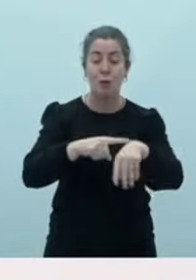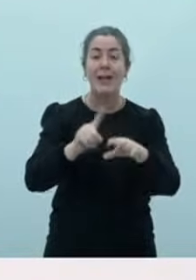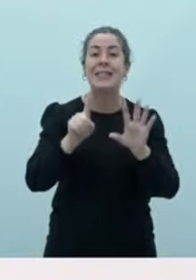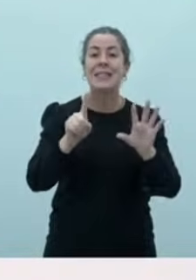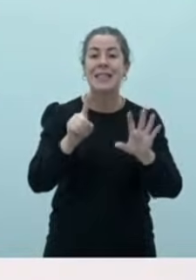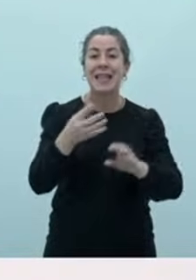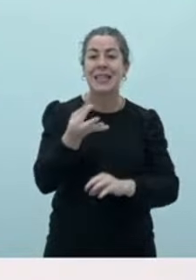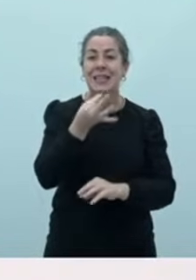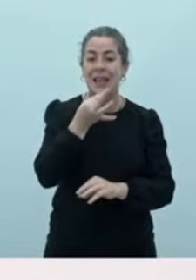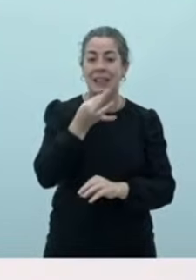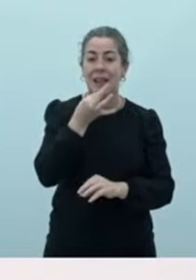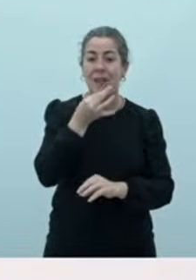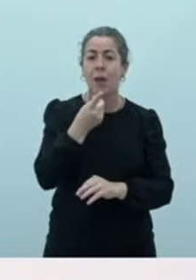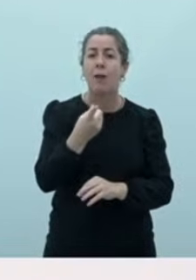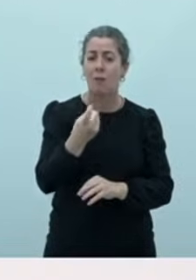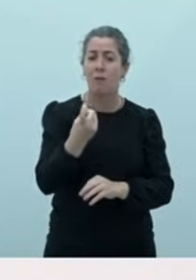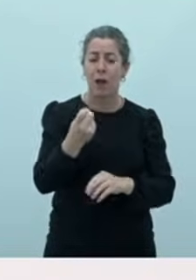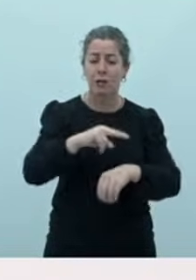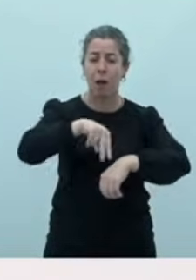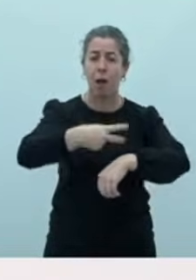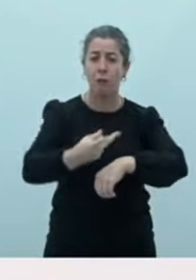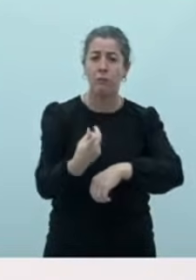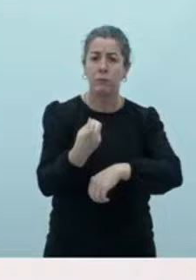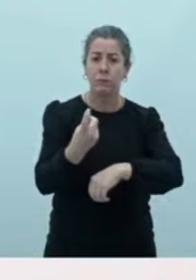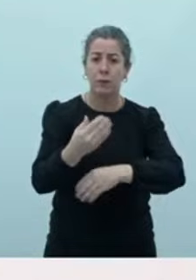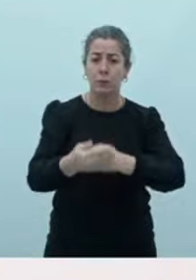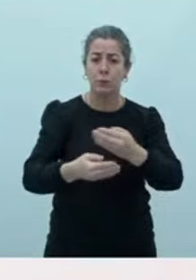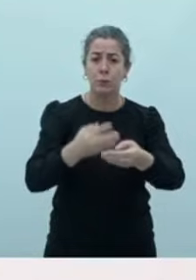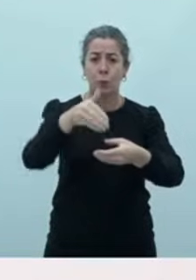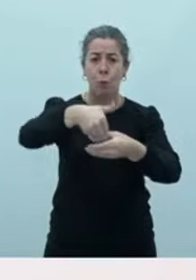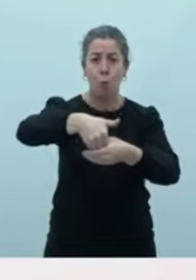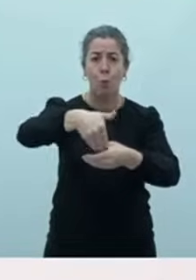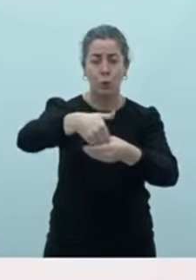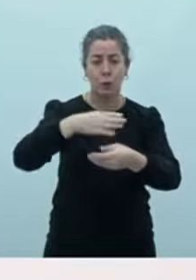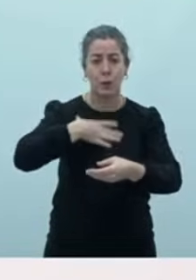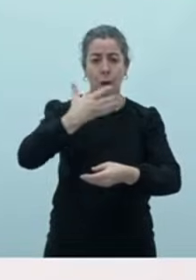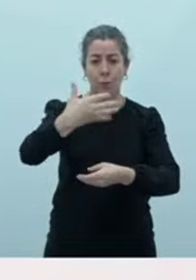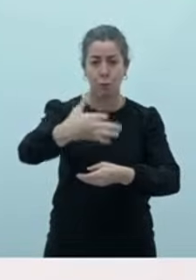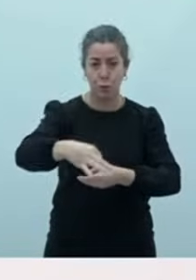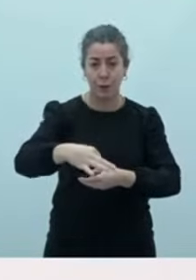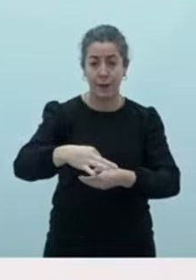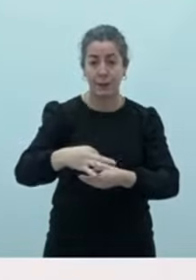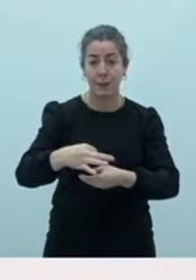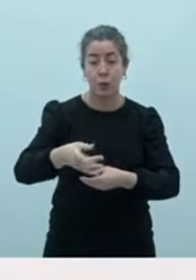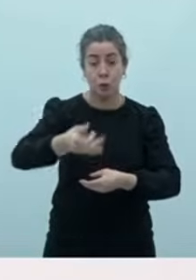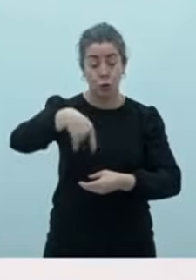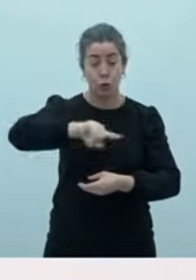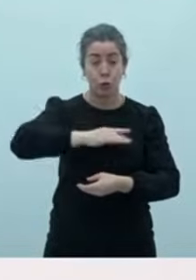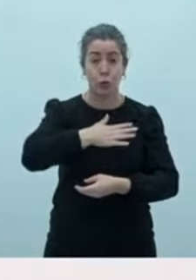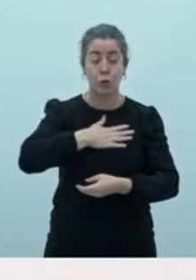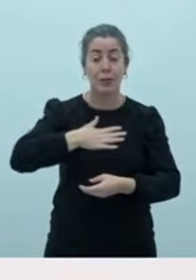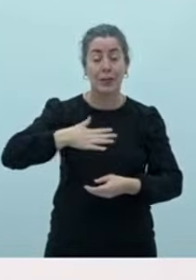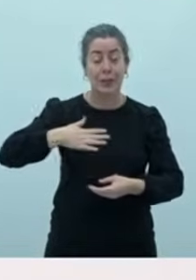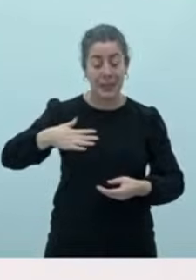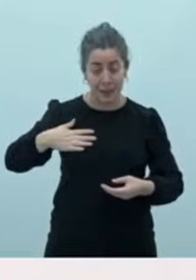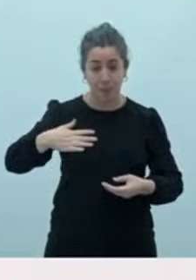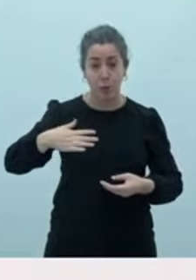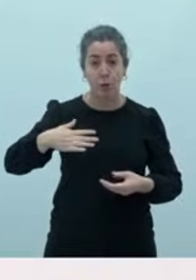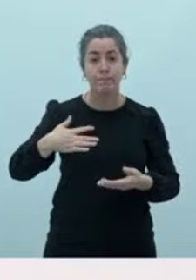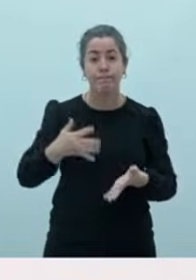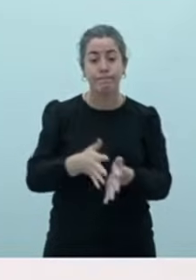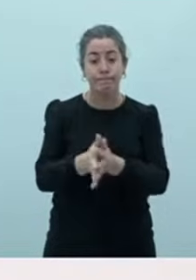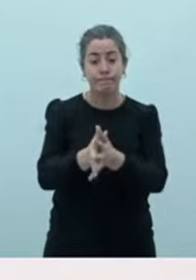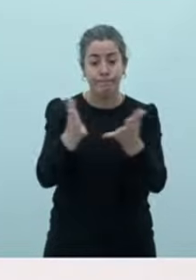tarde, quedan todavía 2 horas para ejercer ese derecho al voto. Queremos hacer desde aquí un llamamiento a toda